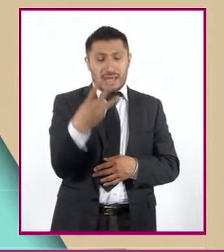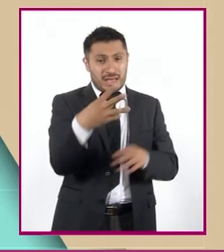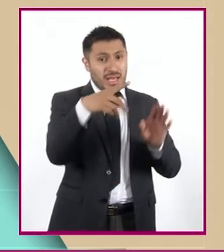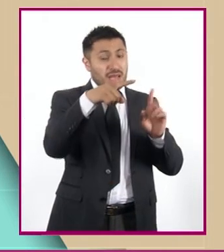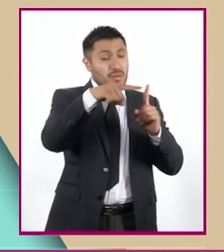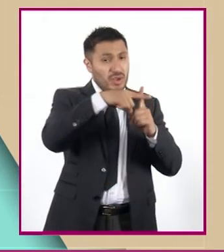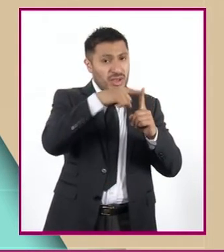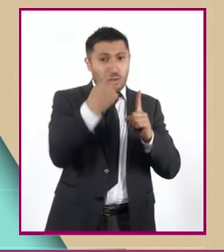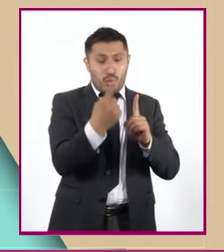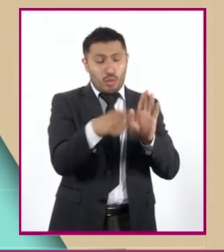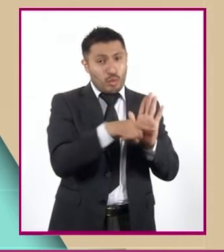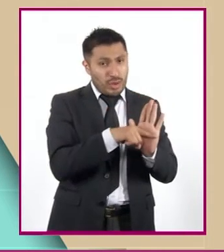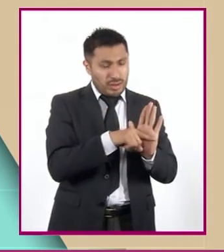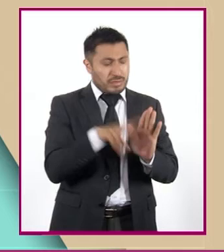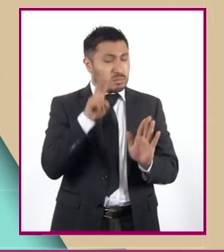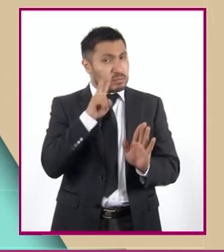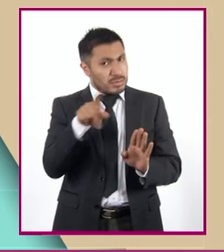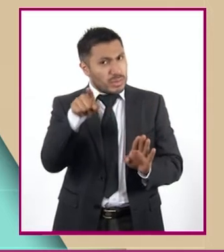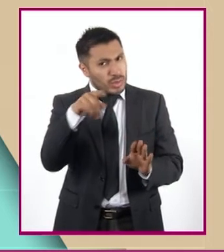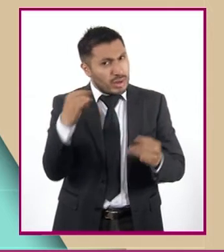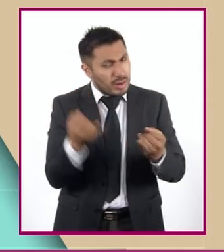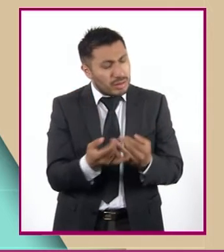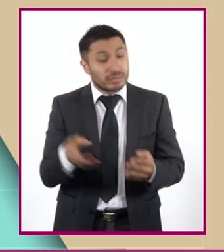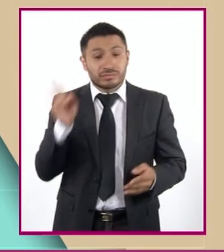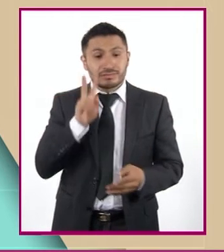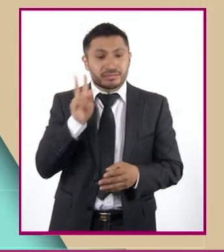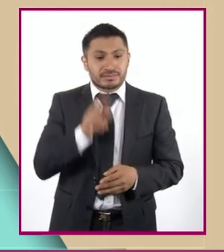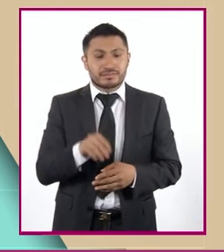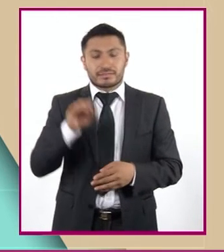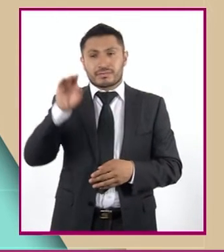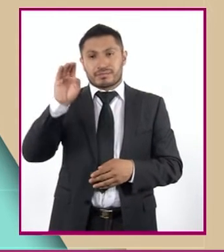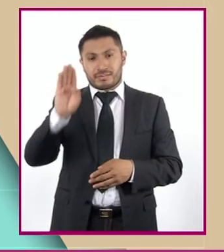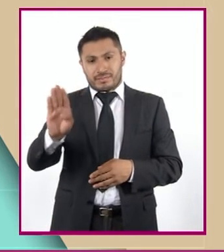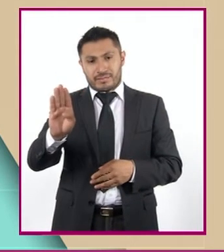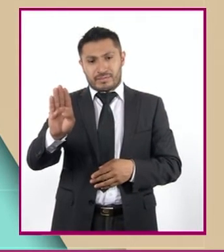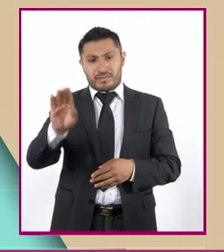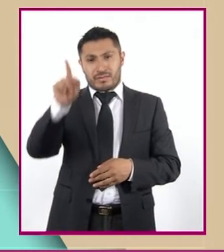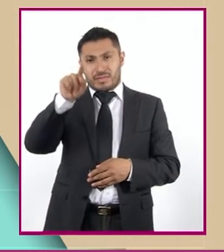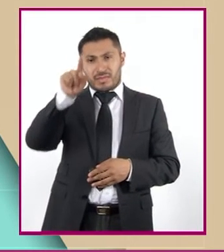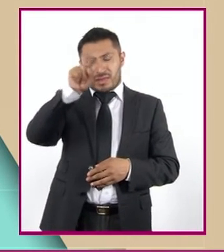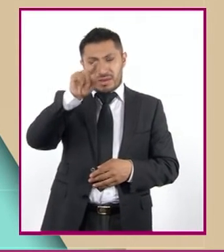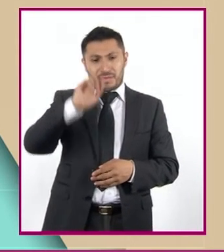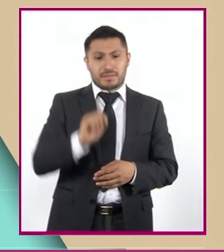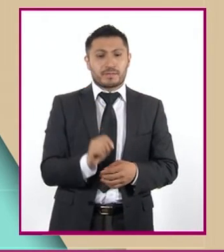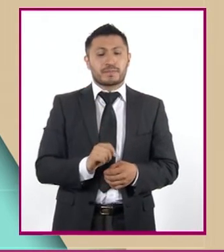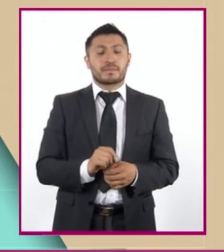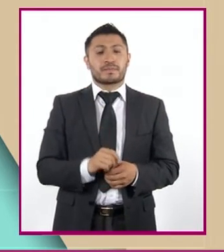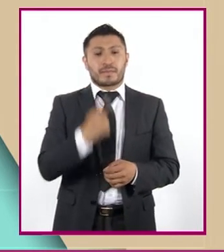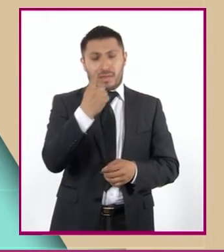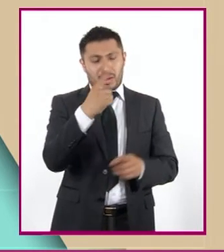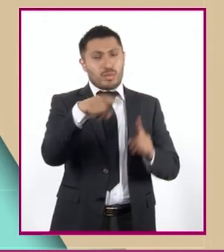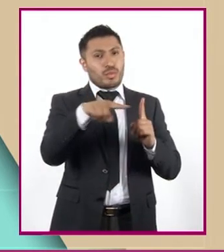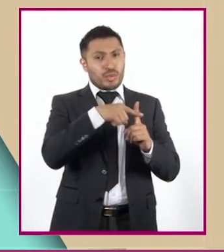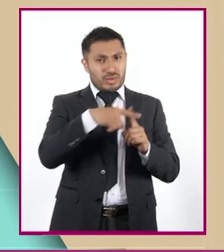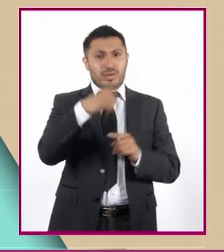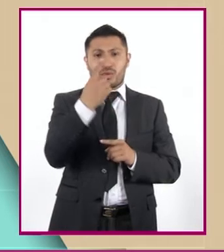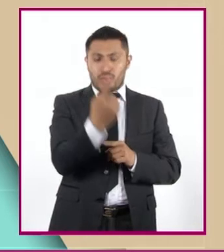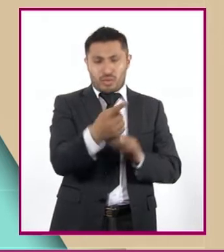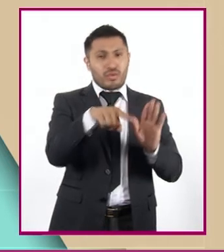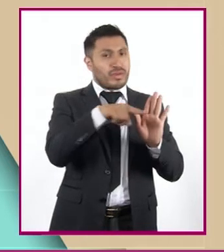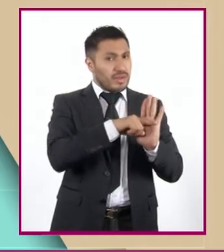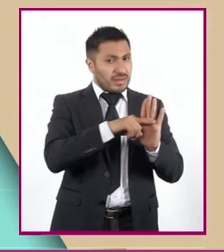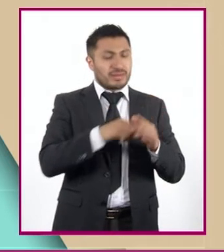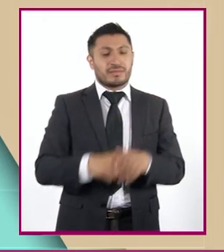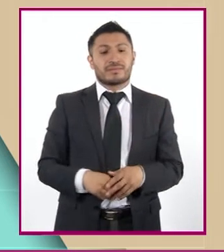Veamos si llegaron al mismo resultado. Para el vértice B', las coordenadas son 1 positivo y